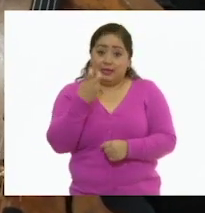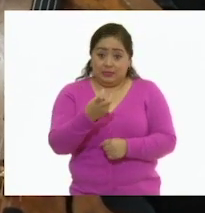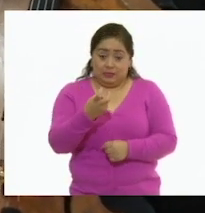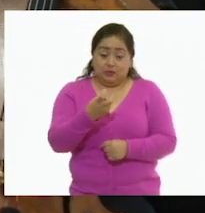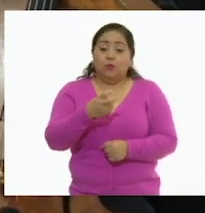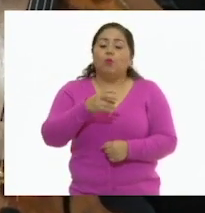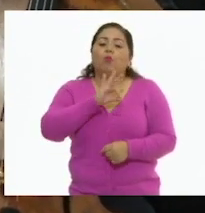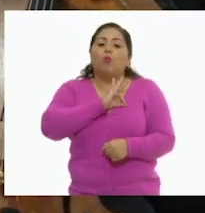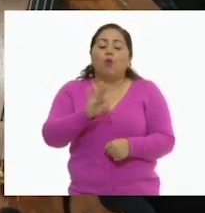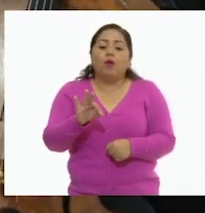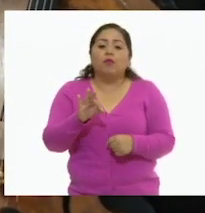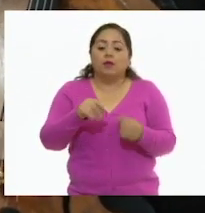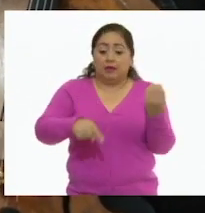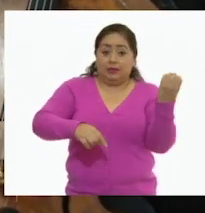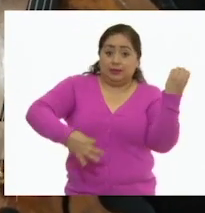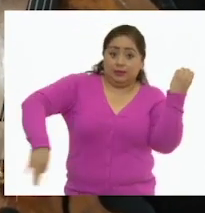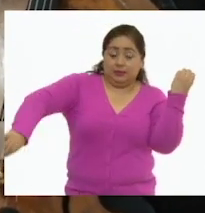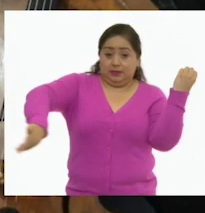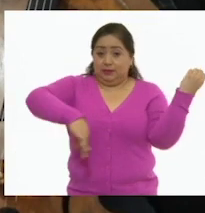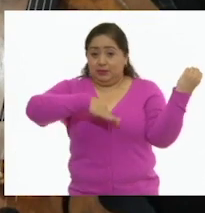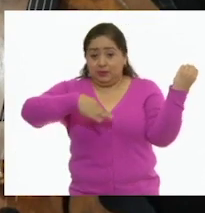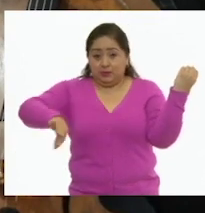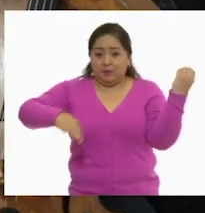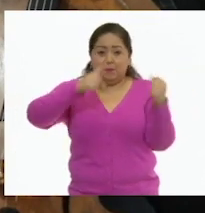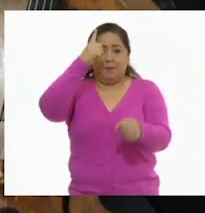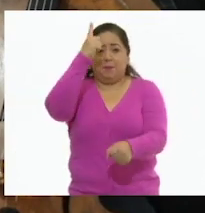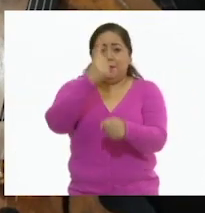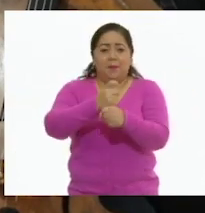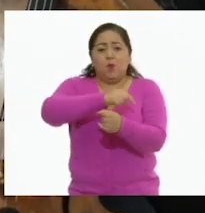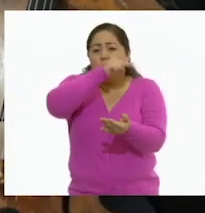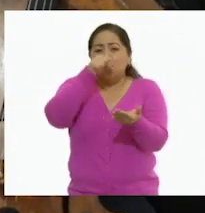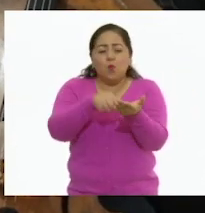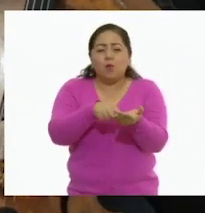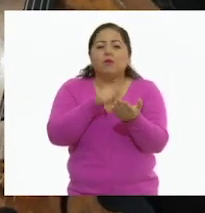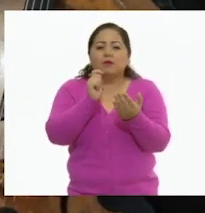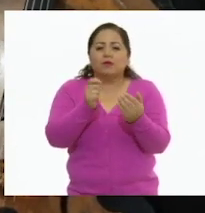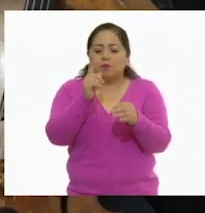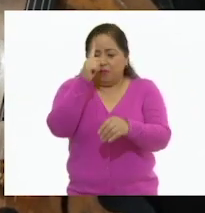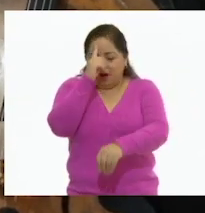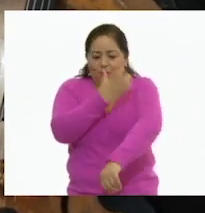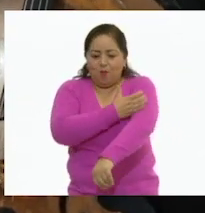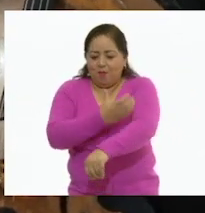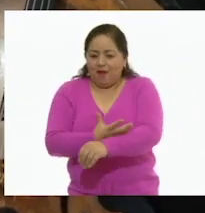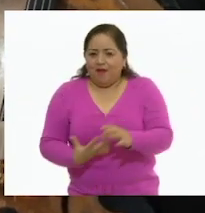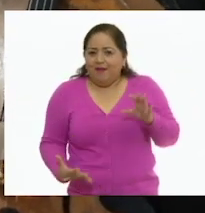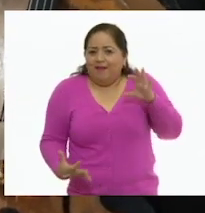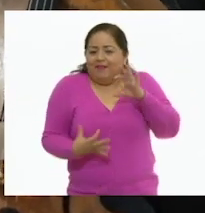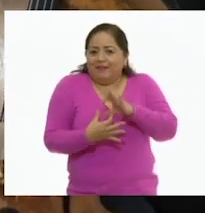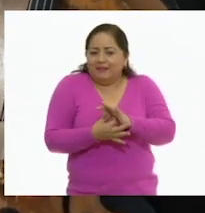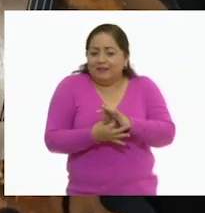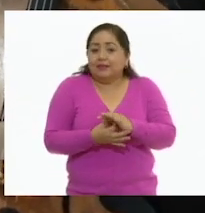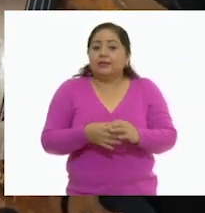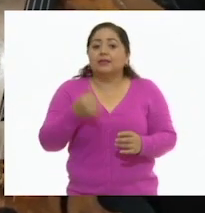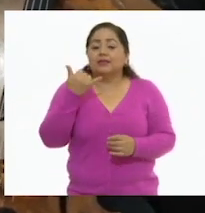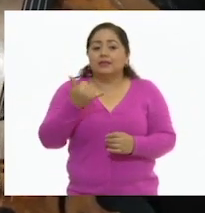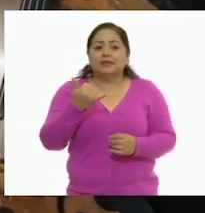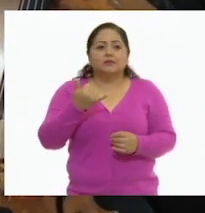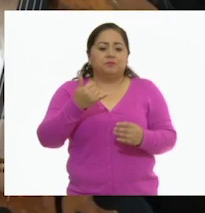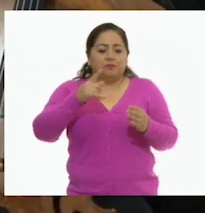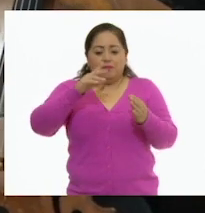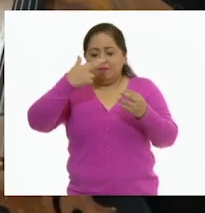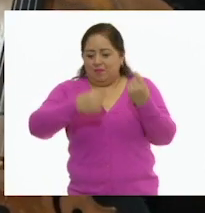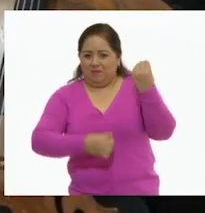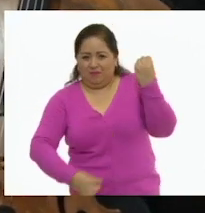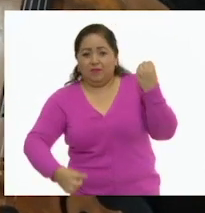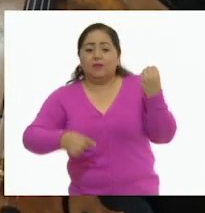permite que el instrumento sea principalmente un instrumento de acompañamiento, y no es hasta